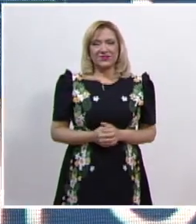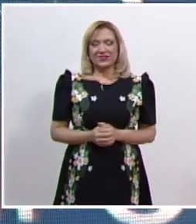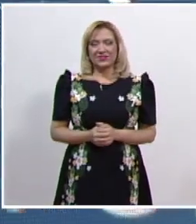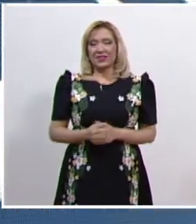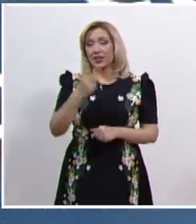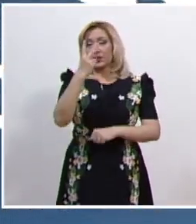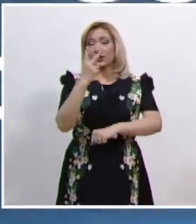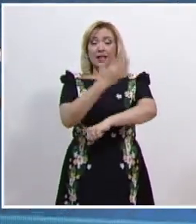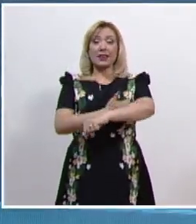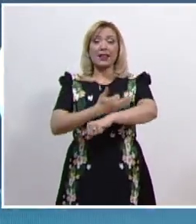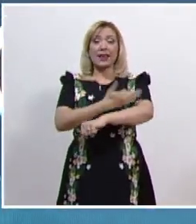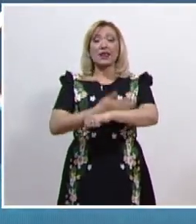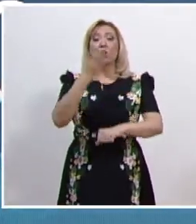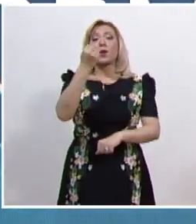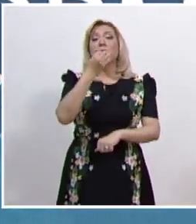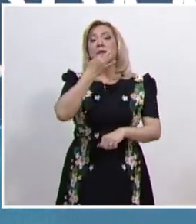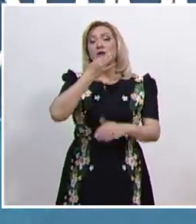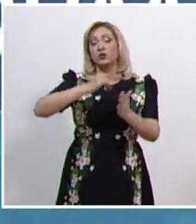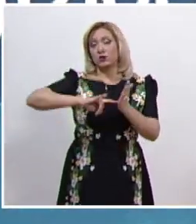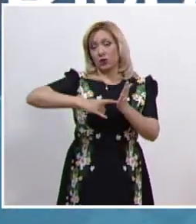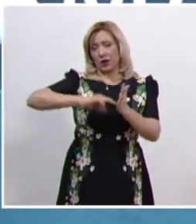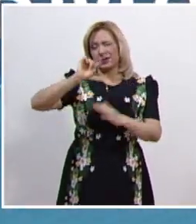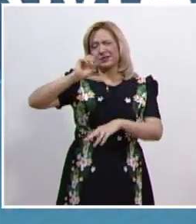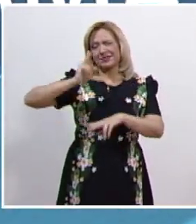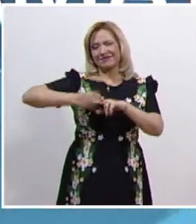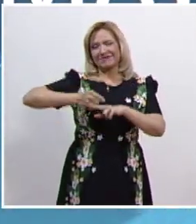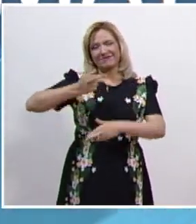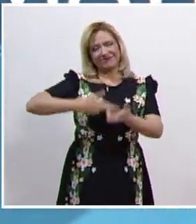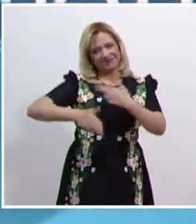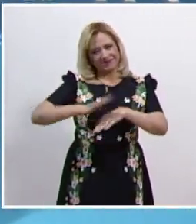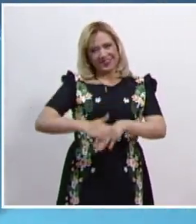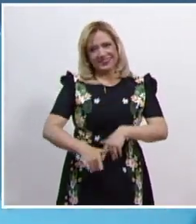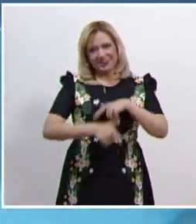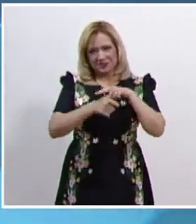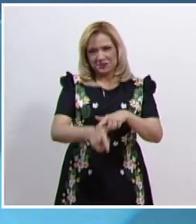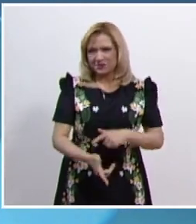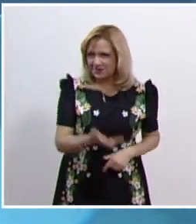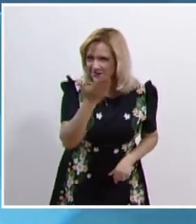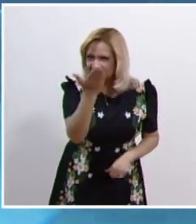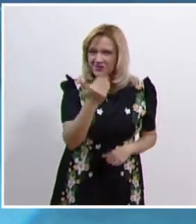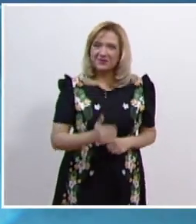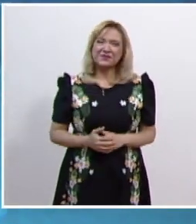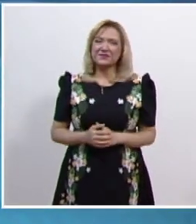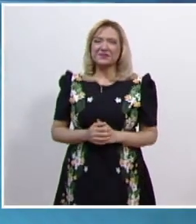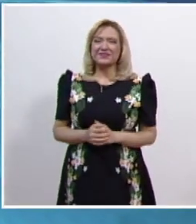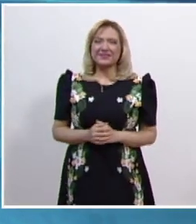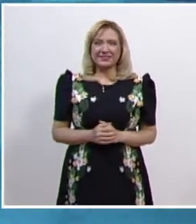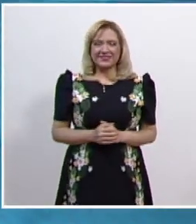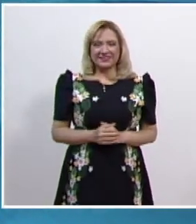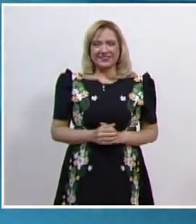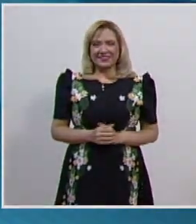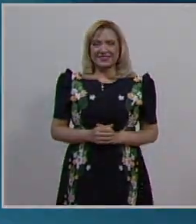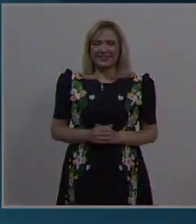Son 2 de la tarde con 9 minutos, momento de hacer una pausa, pero regresamos con más noticias a Corte Informativo. No se vaya.